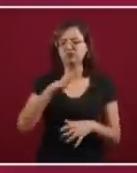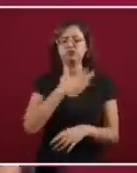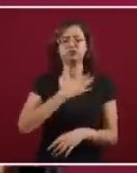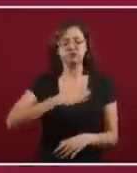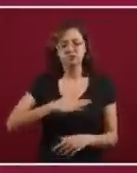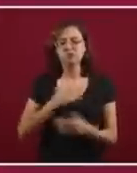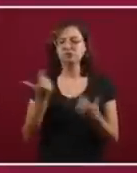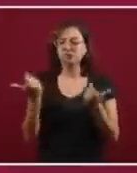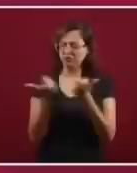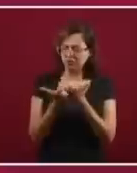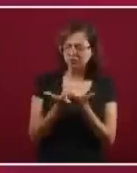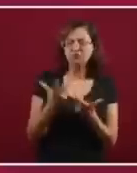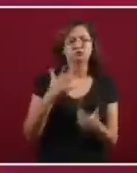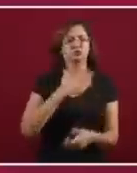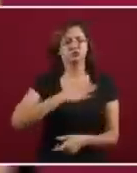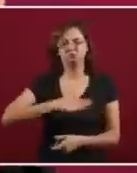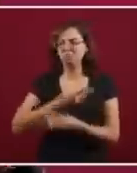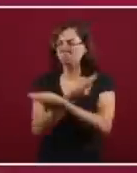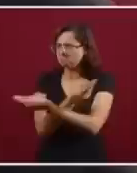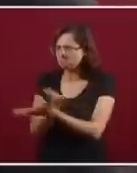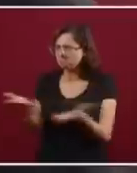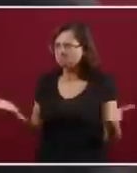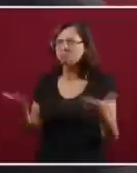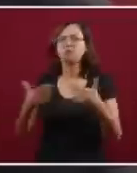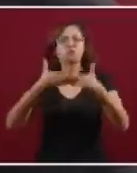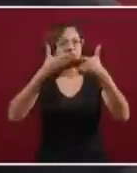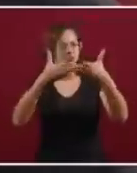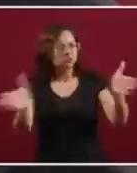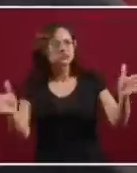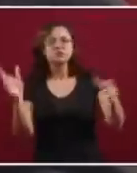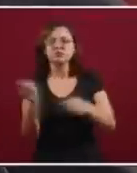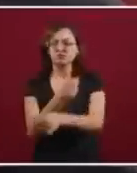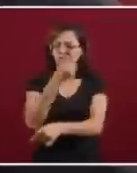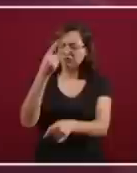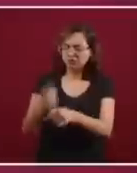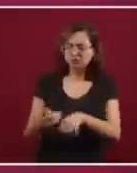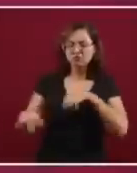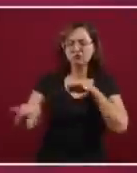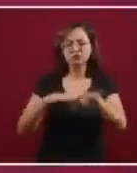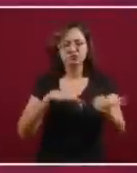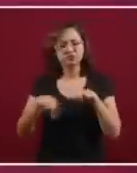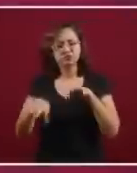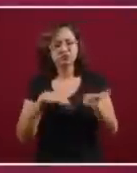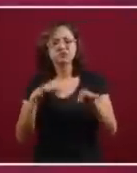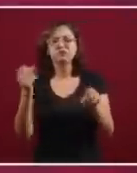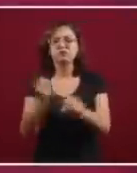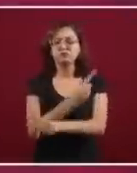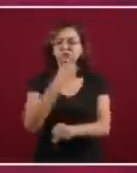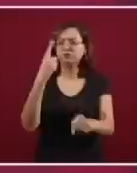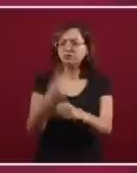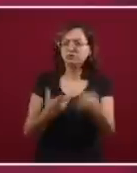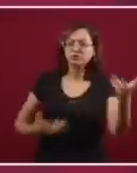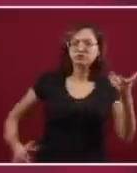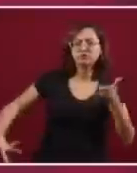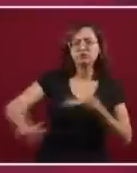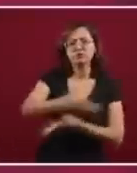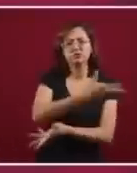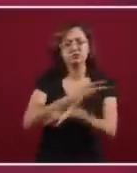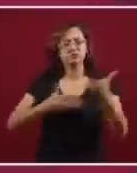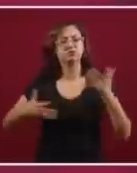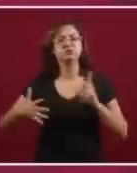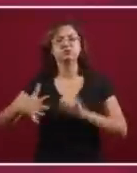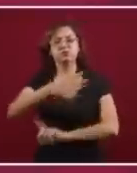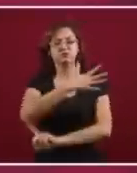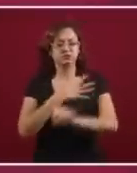es recuperar el espacio público es abrir oportunidades de empleo es abrir oportunidades de convivencia de